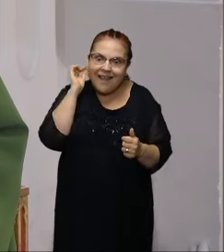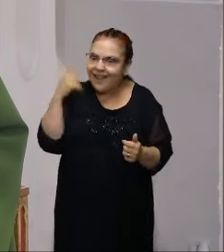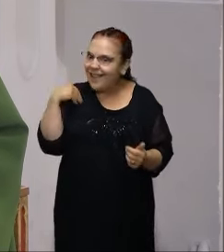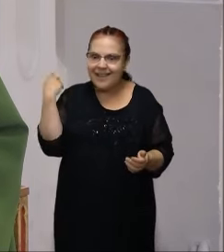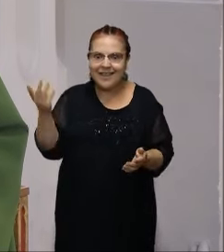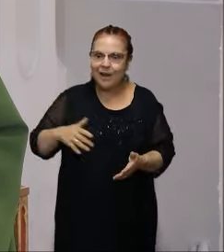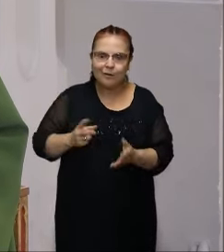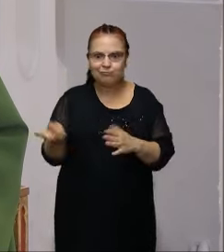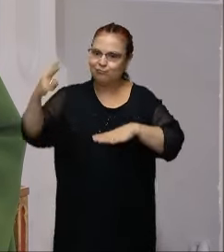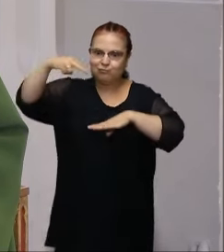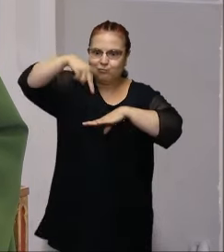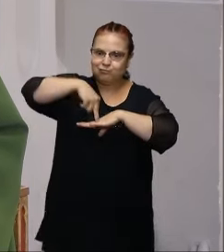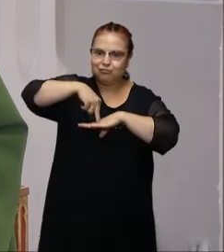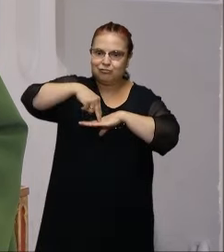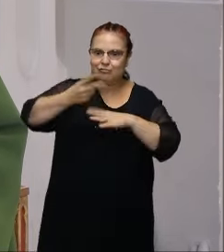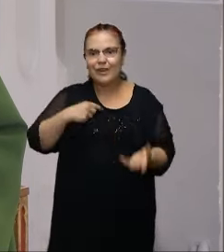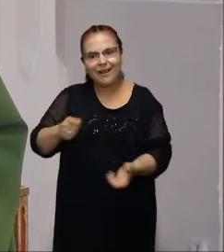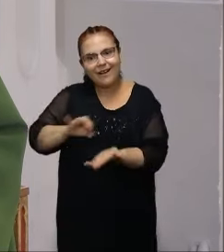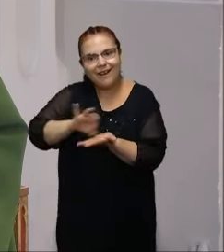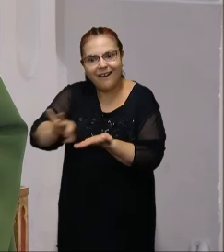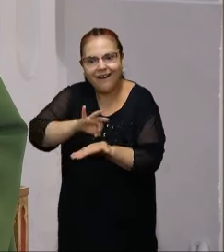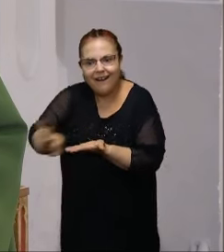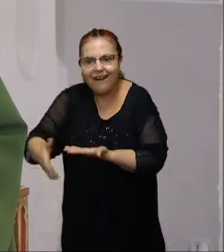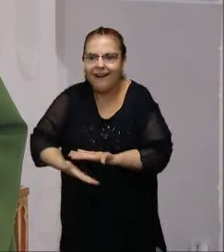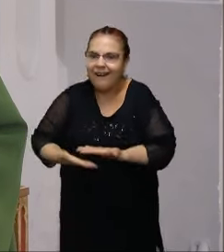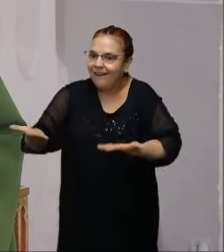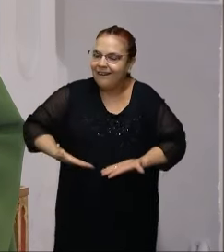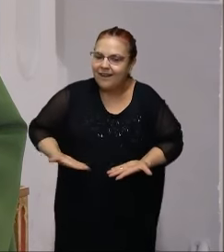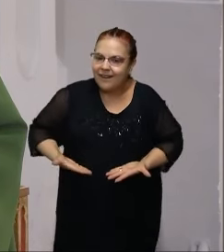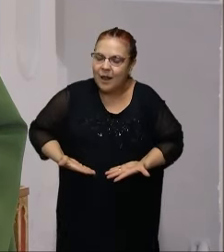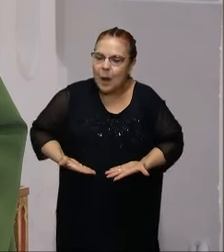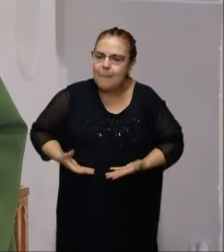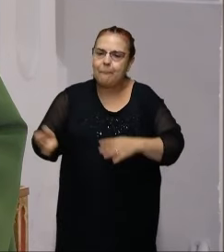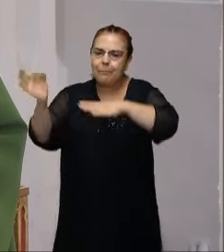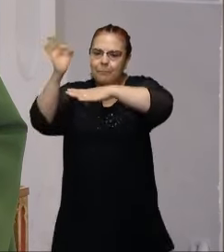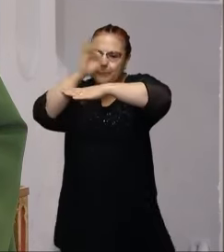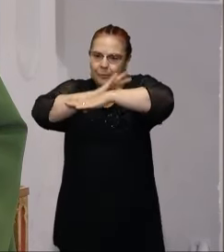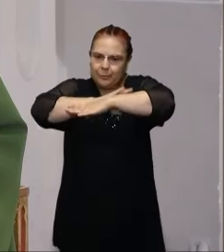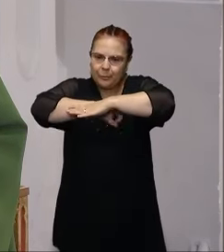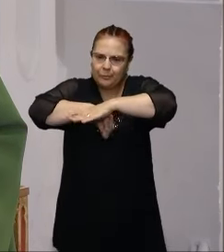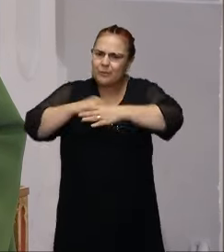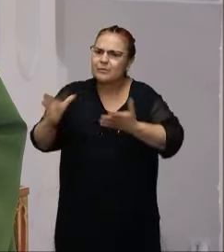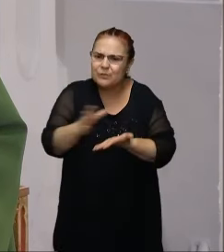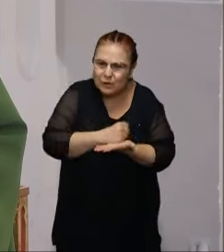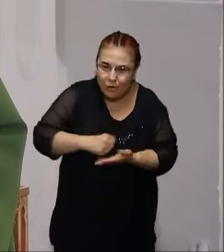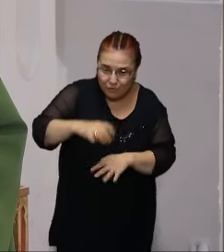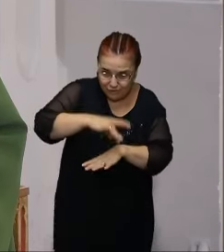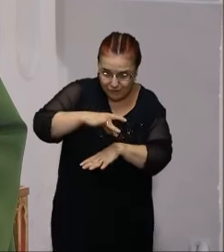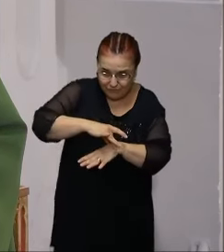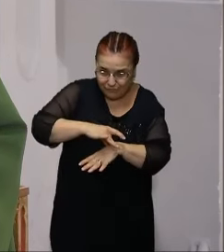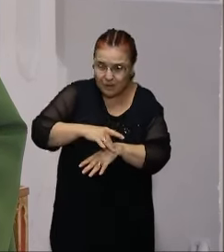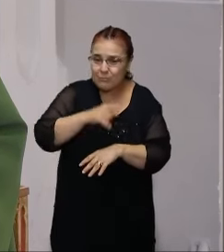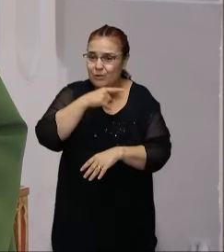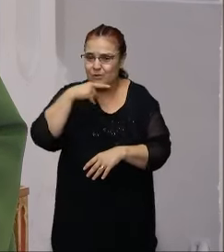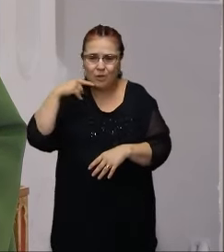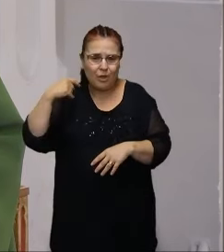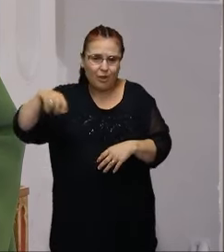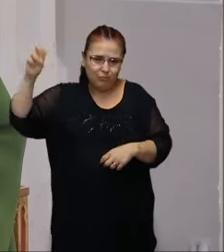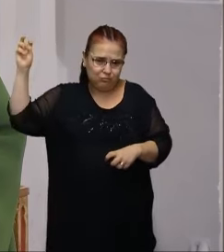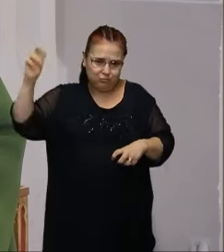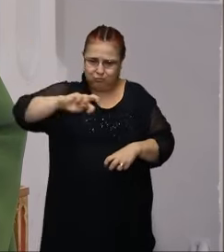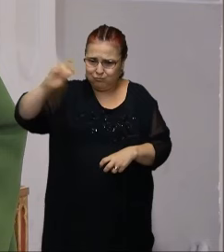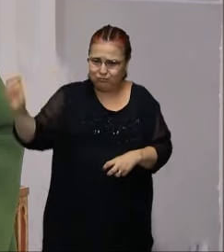se puso a servirles. Al ponerse el sol, todos cuantos tenían enfermos con diversas dolencias se